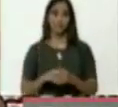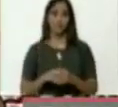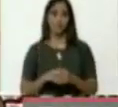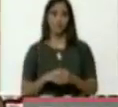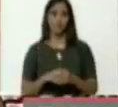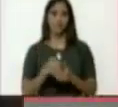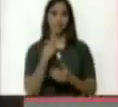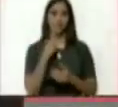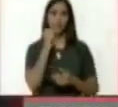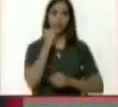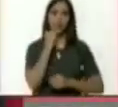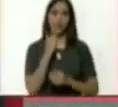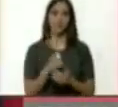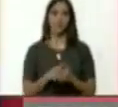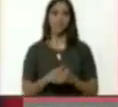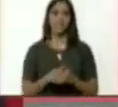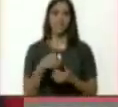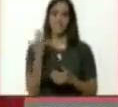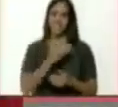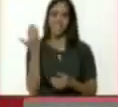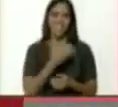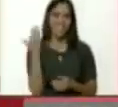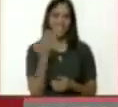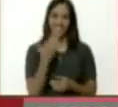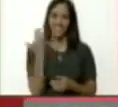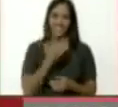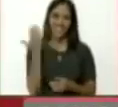dice Mango? Chamo, no.